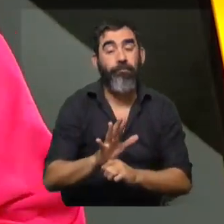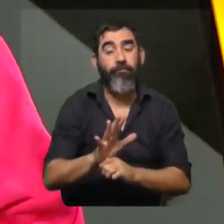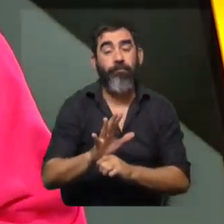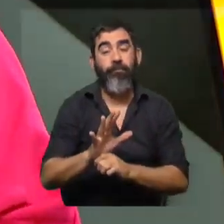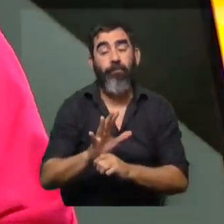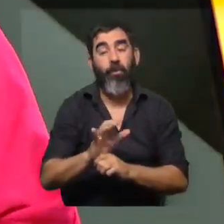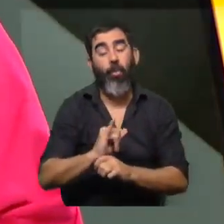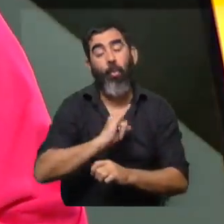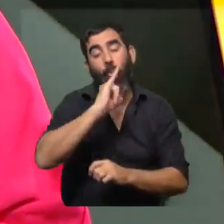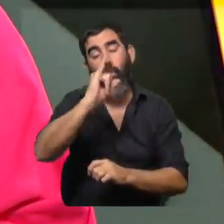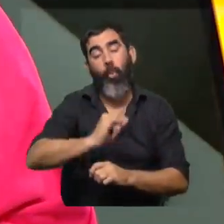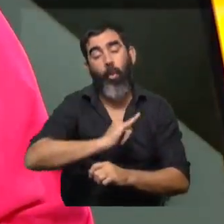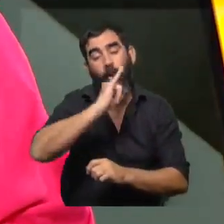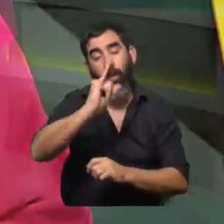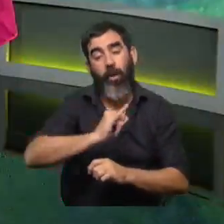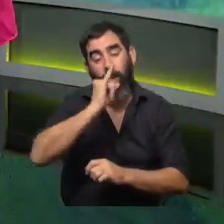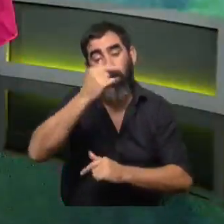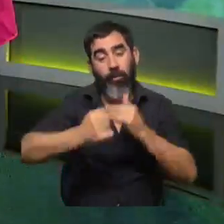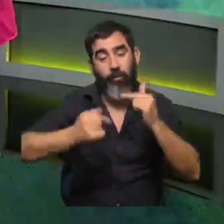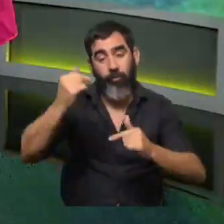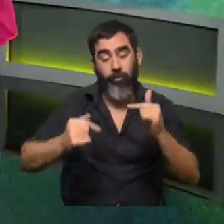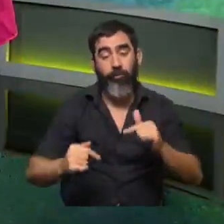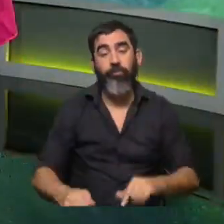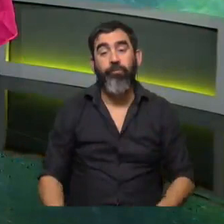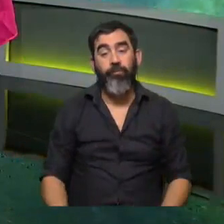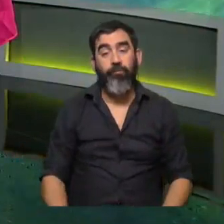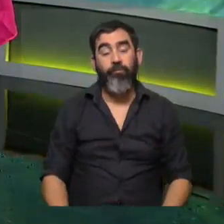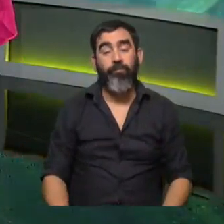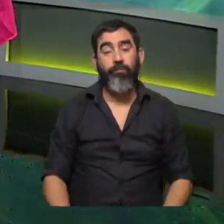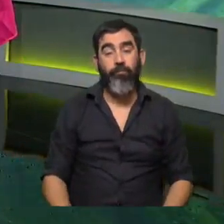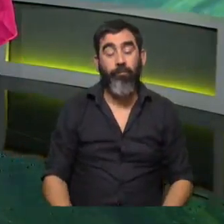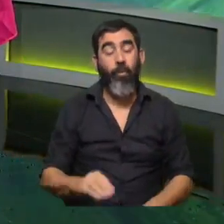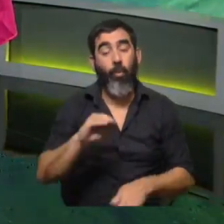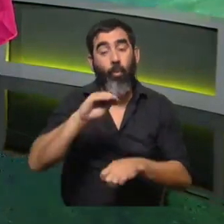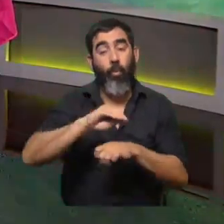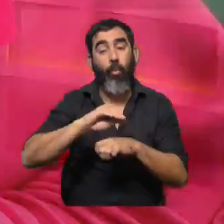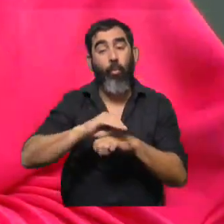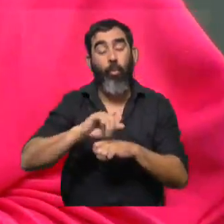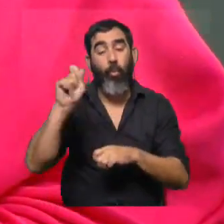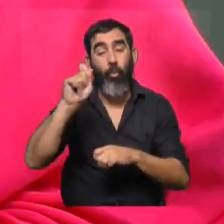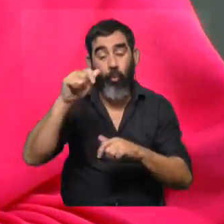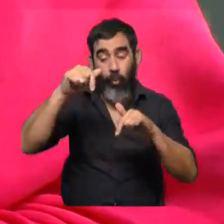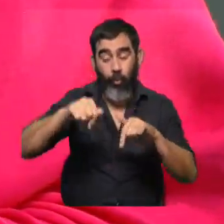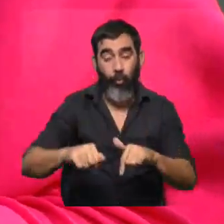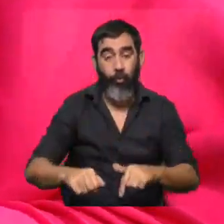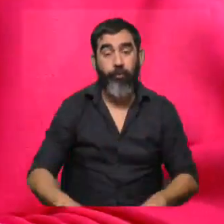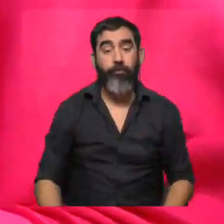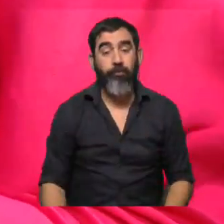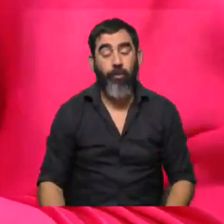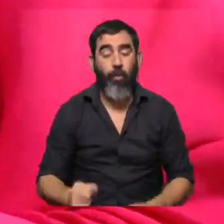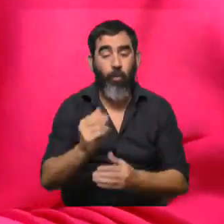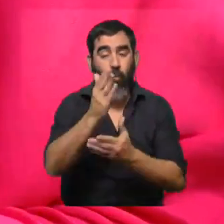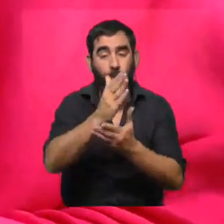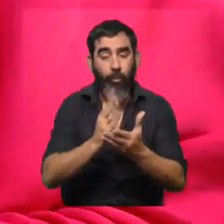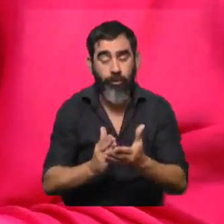compendia, digamos, relatos, que lo que hacen es recorrer la cultura popular y la poesía,